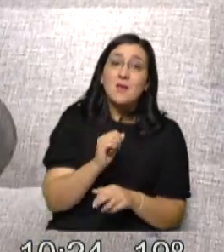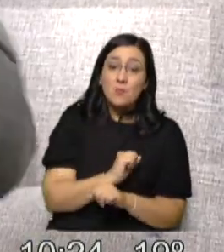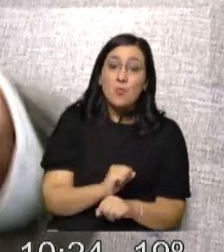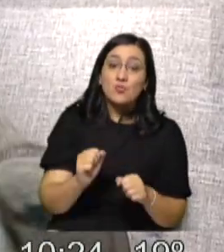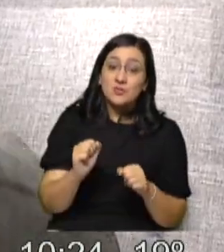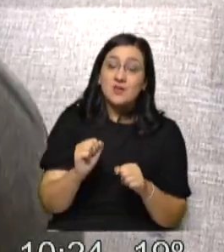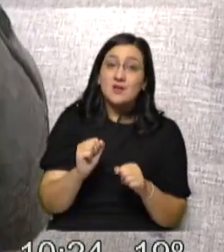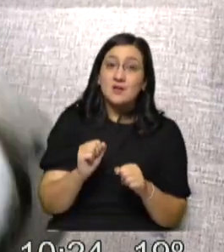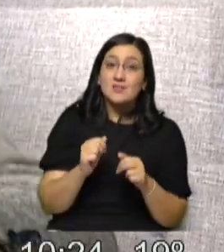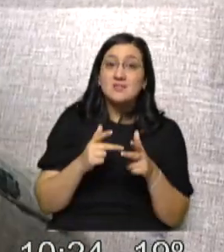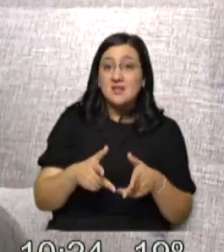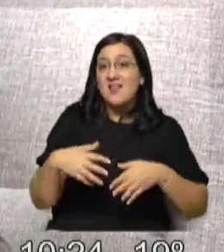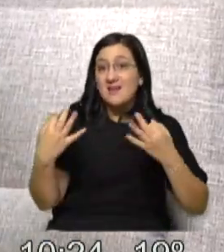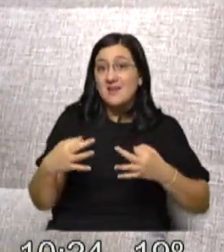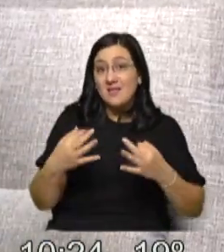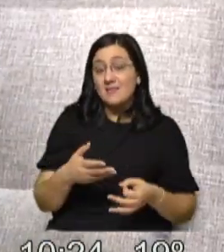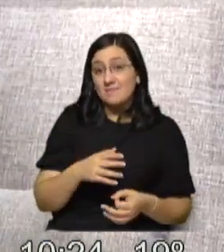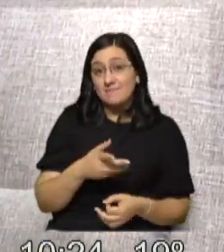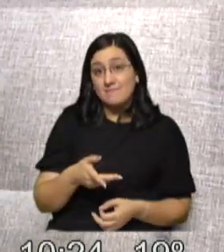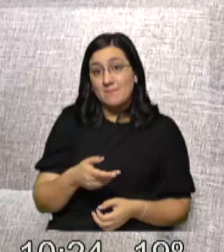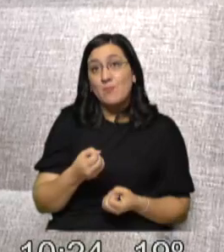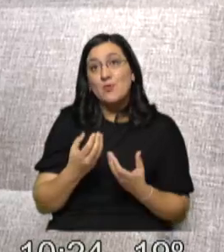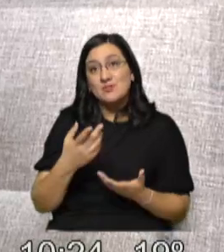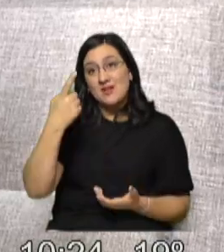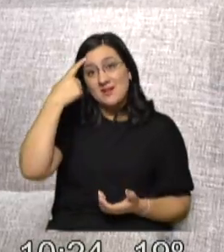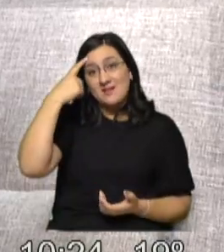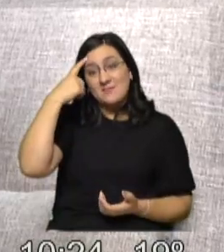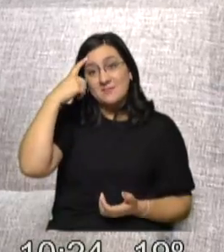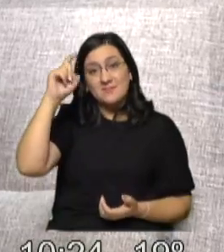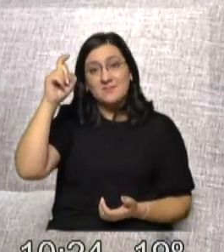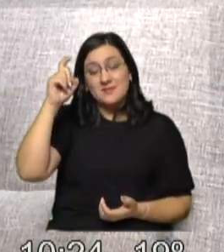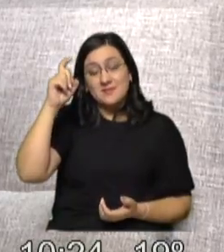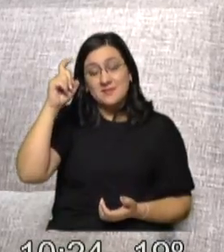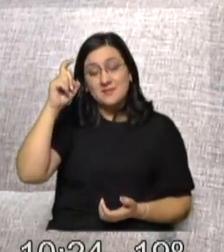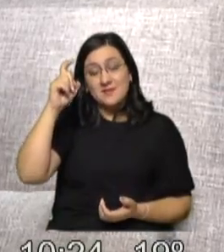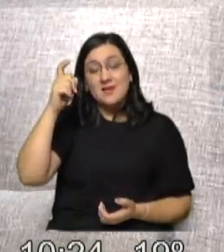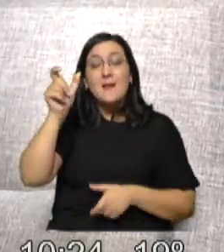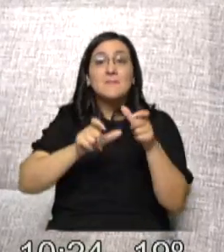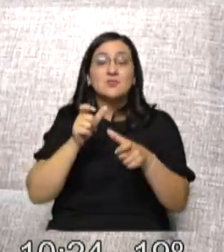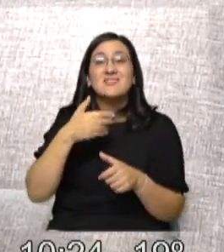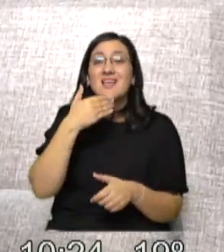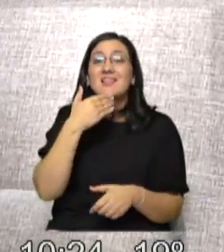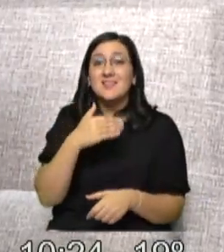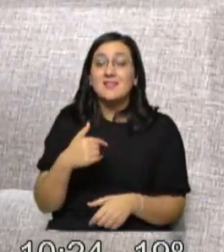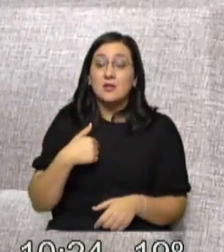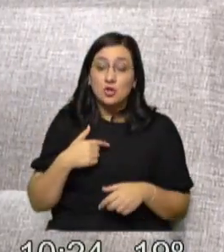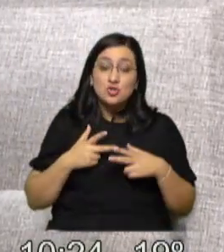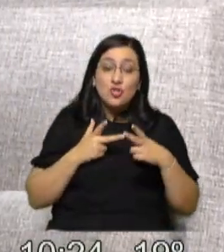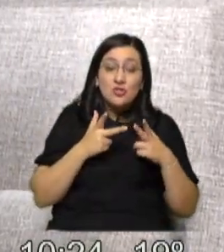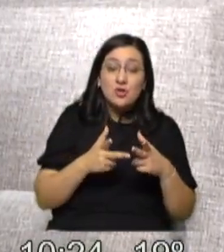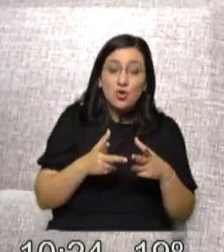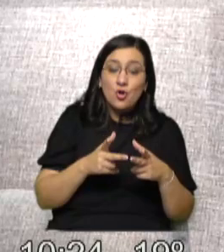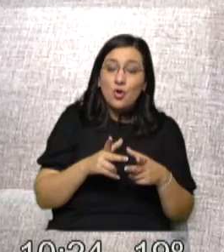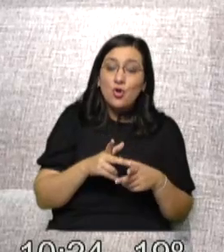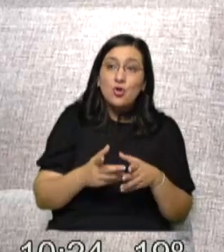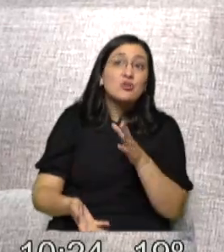y performateando la realidad permanentemente. Entonces la idea es que la gente tome conciencia que lo que digo no se lo lleva al viento, lo